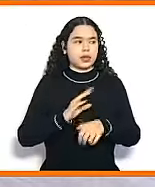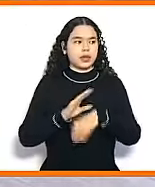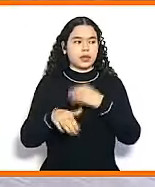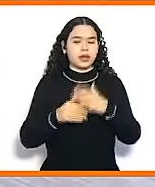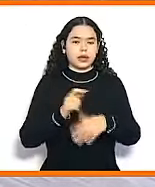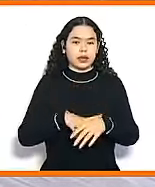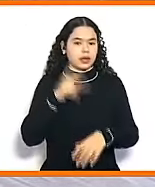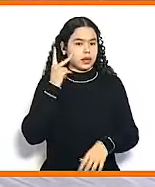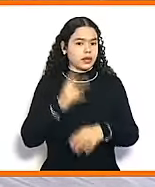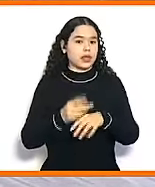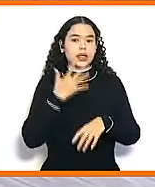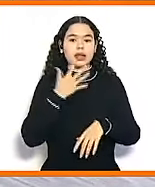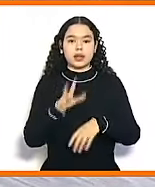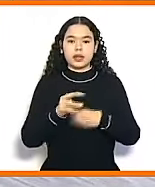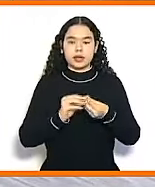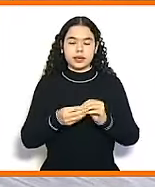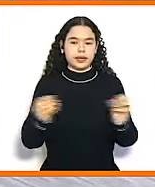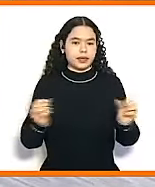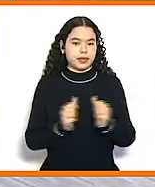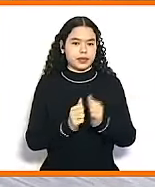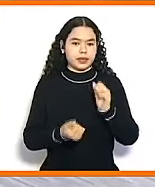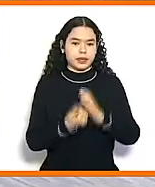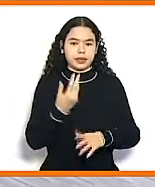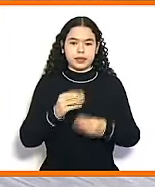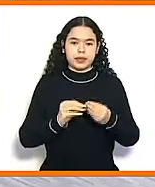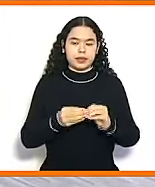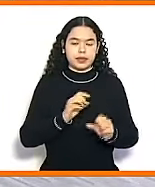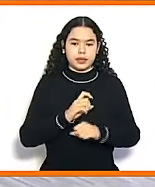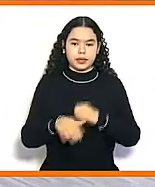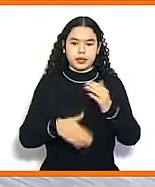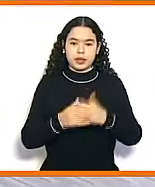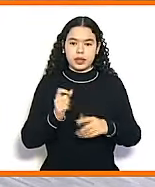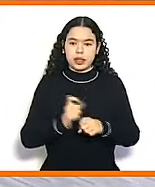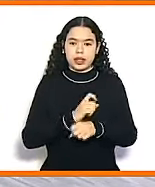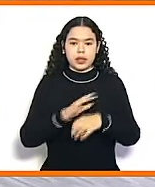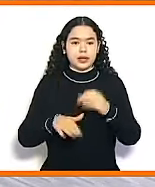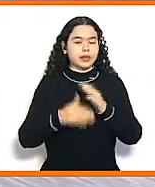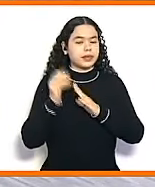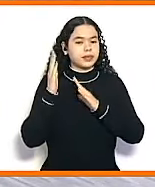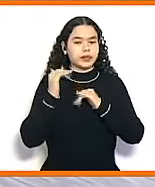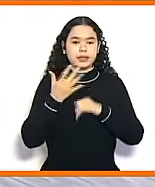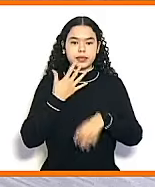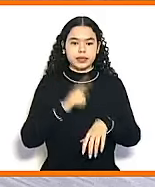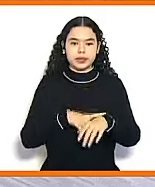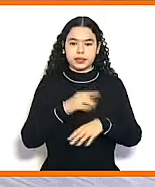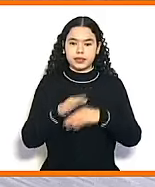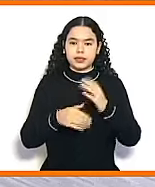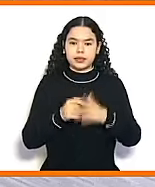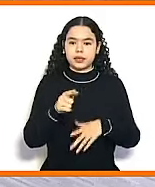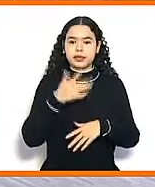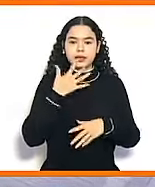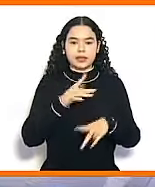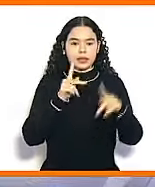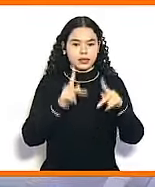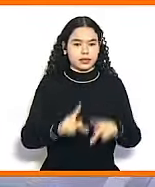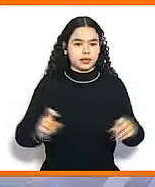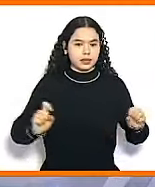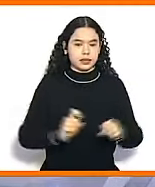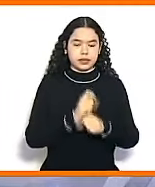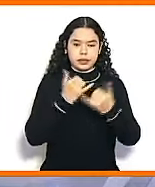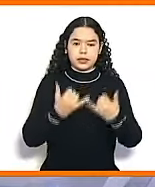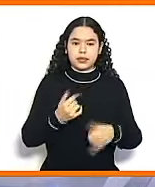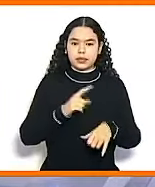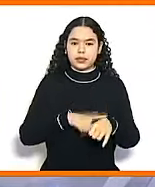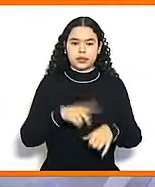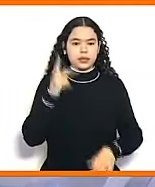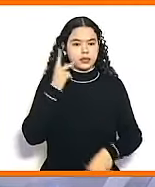a conocer tres Afortunados dígitos un número ganador Te deseo mucha suerte fiel jugador y espero que seas vos el ganador en este momento porque su